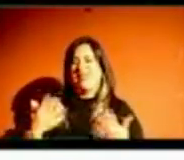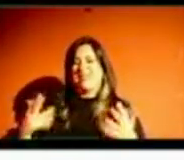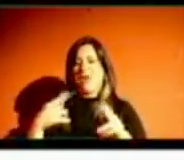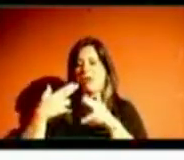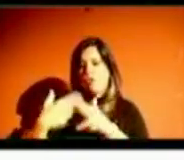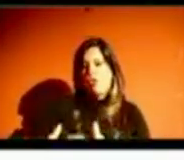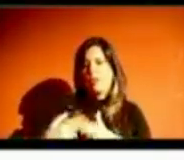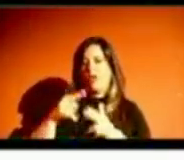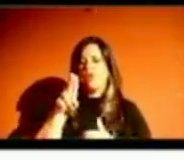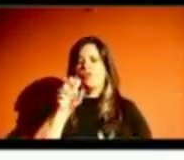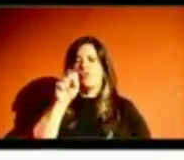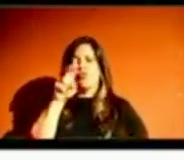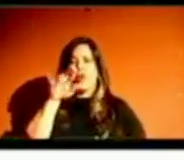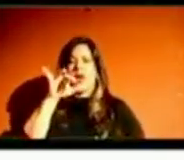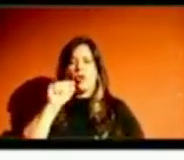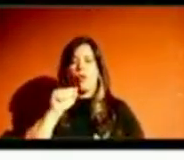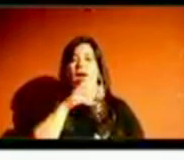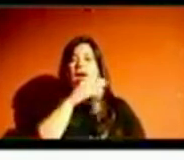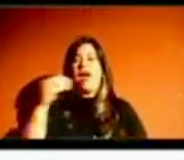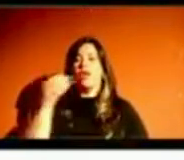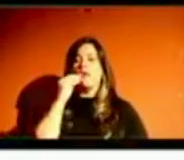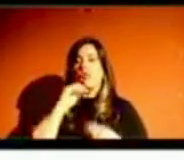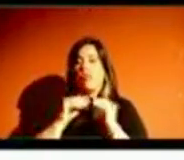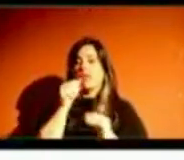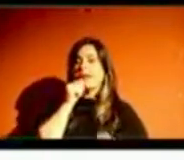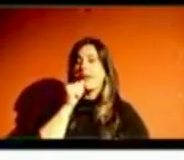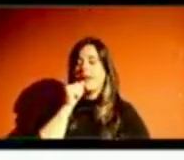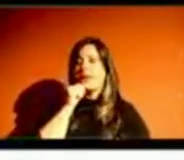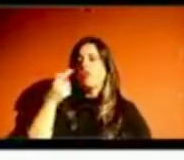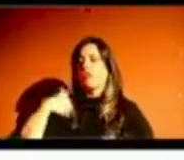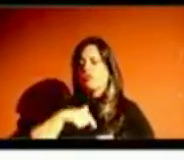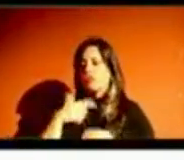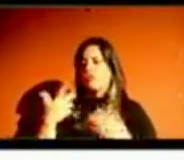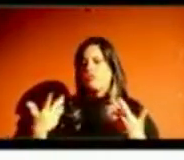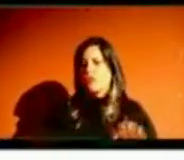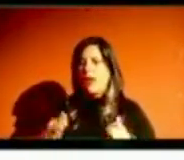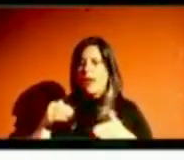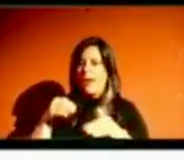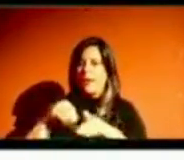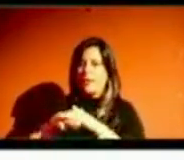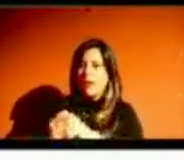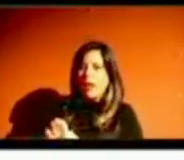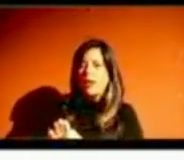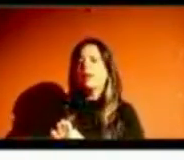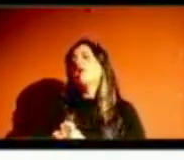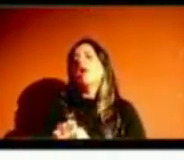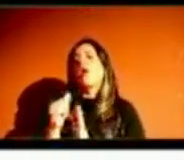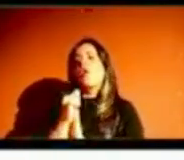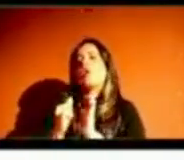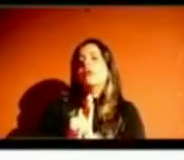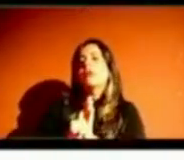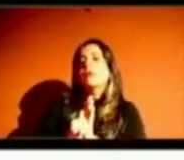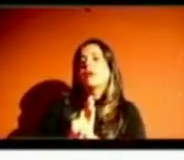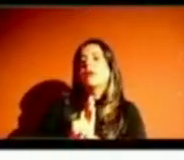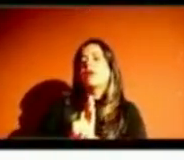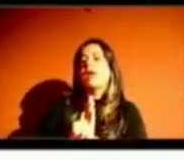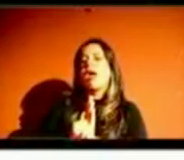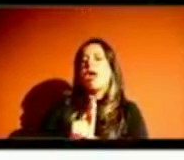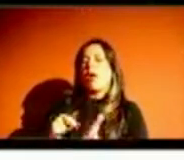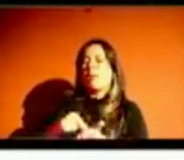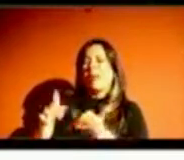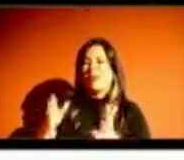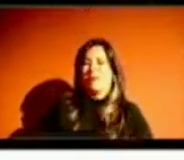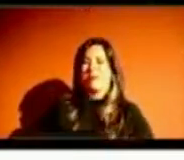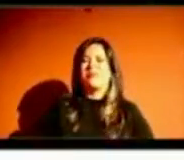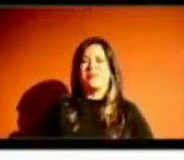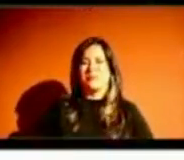una contraseña. Vamos a estar prácticamente entrando a una cuenta dummy de un contribuyente.